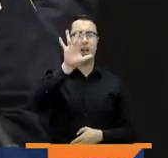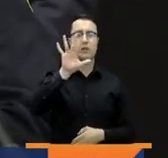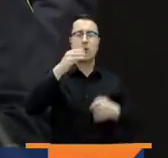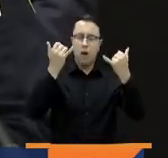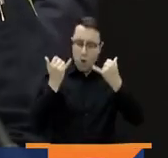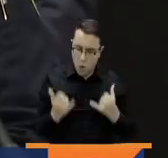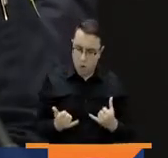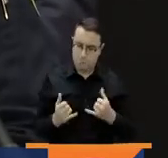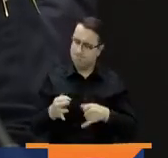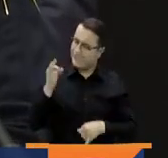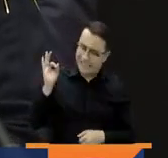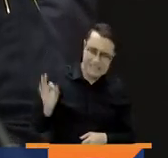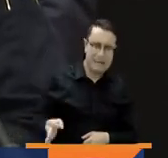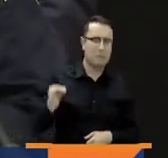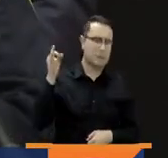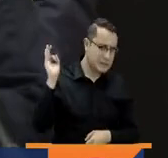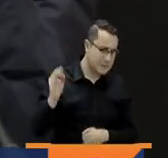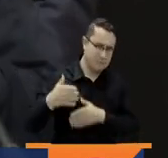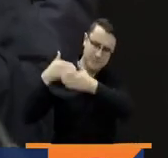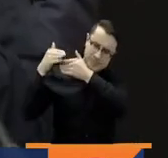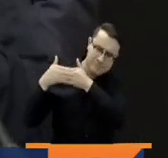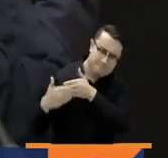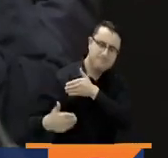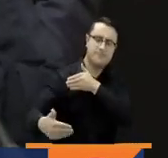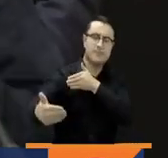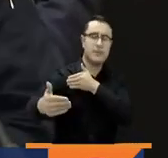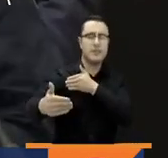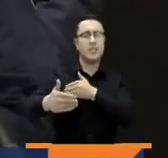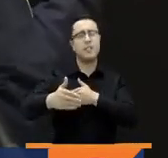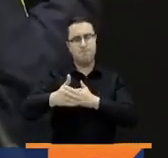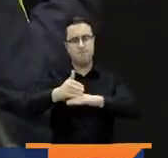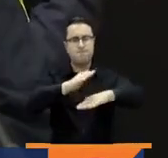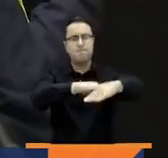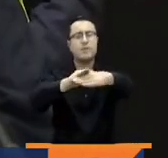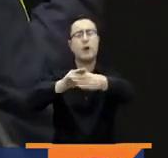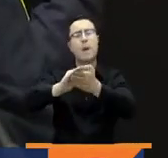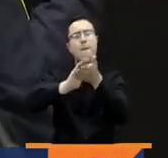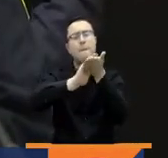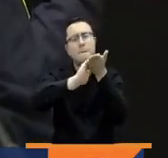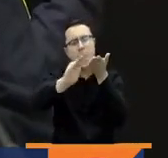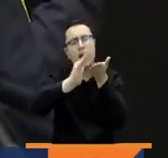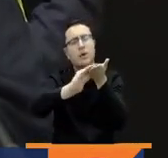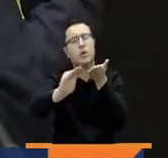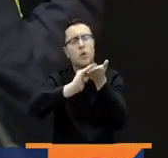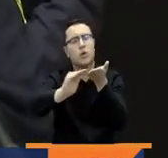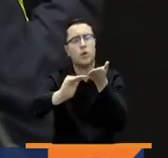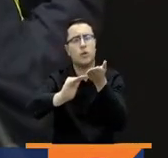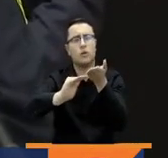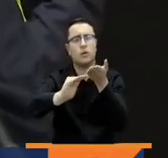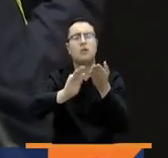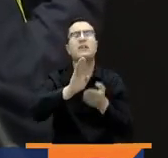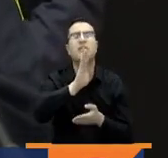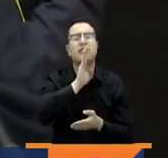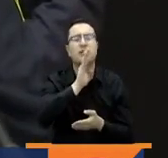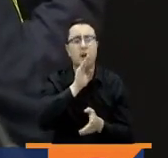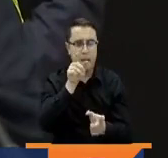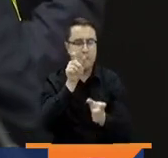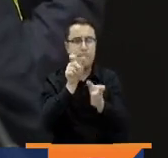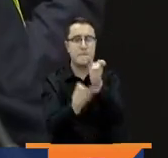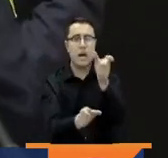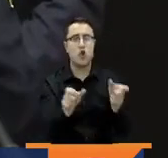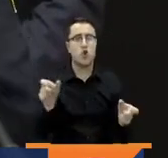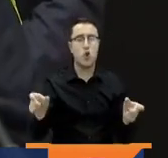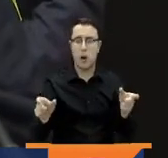va a lamentar, a pedirle disculpas, perdón a las personas que han sido